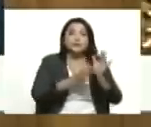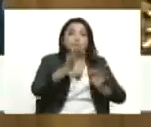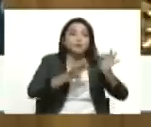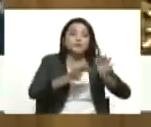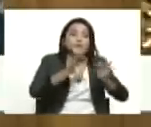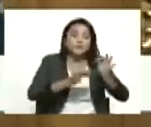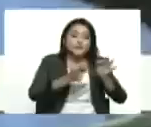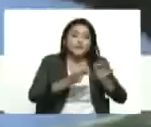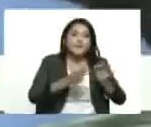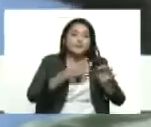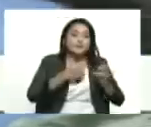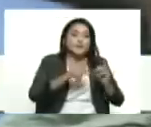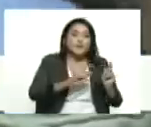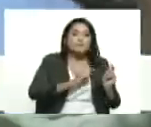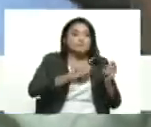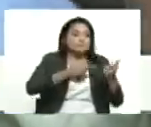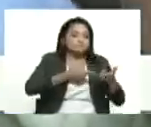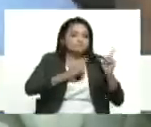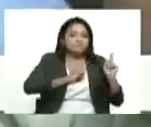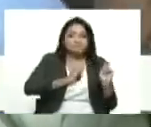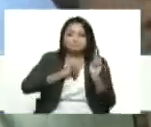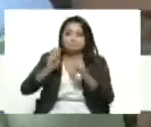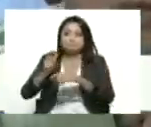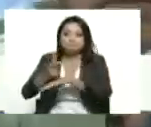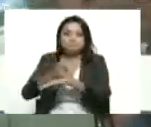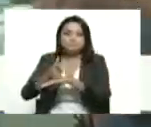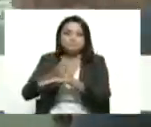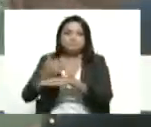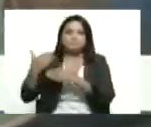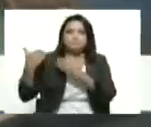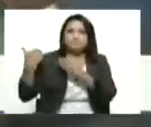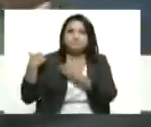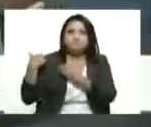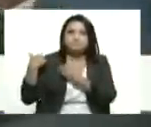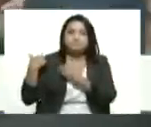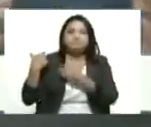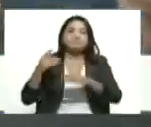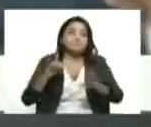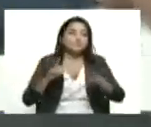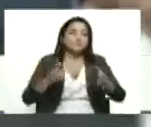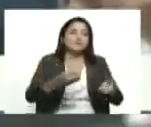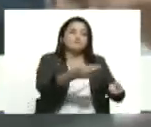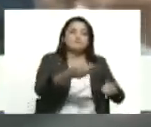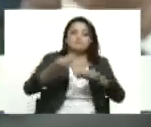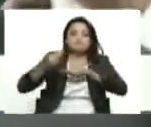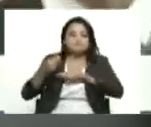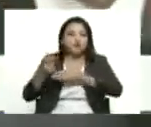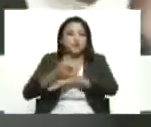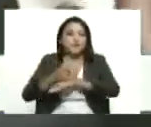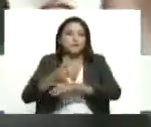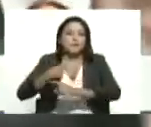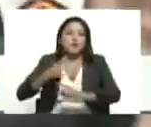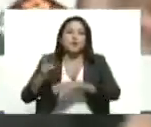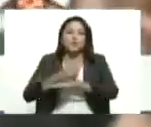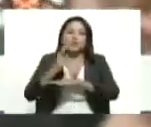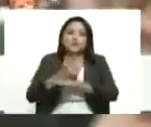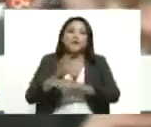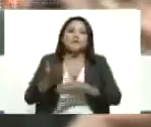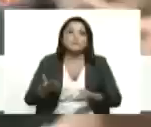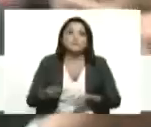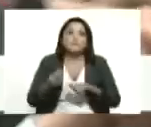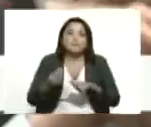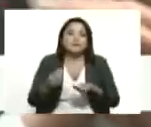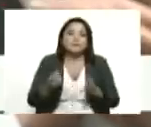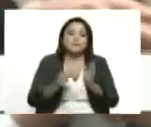permite transferir al Estado la titularidad de los bienes relacionados con actividades consideradas como delito